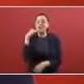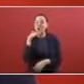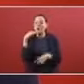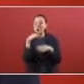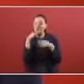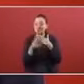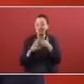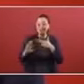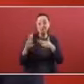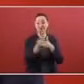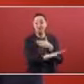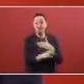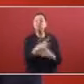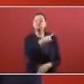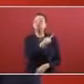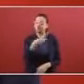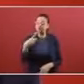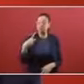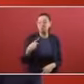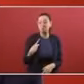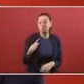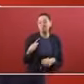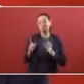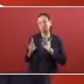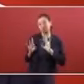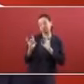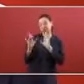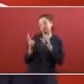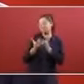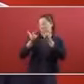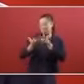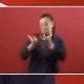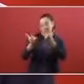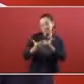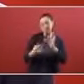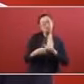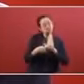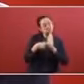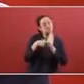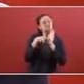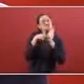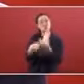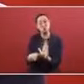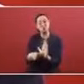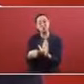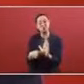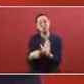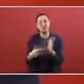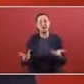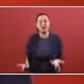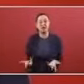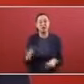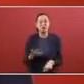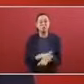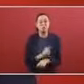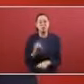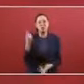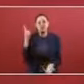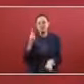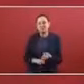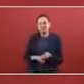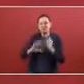exponer estos casos, porque se llegó a una situación de enajenación